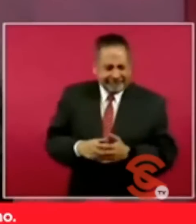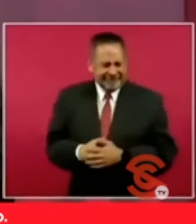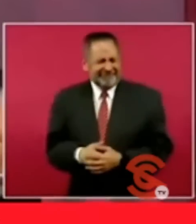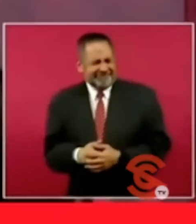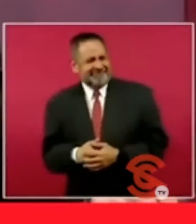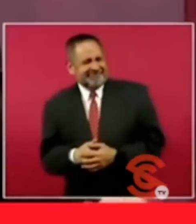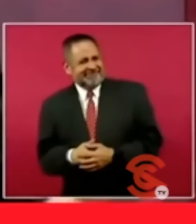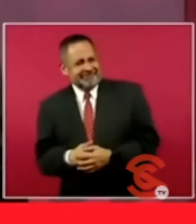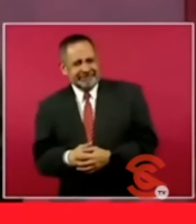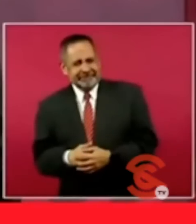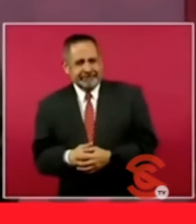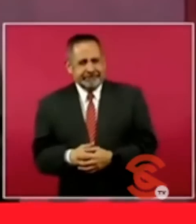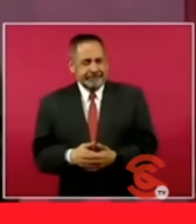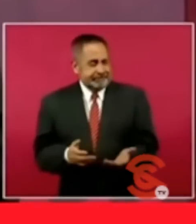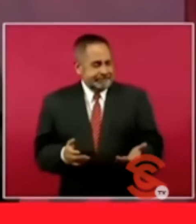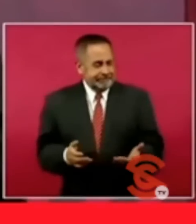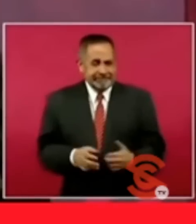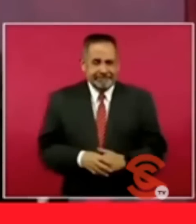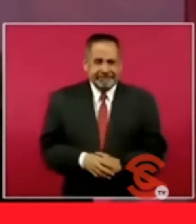pues,